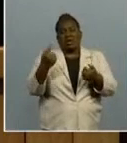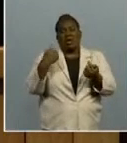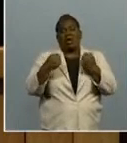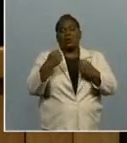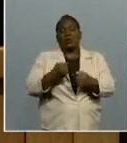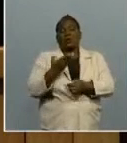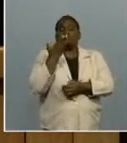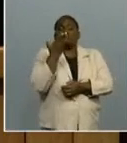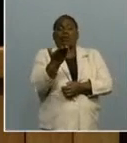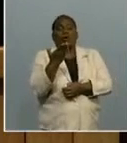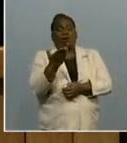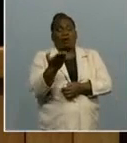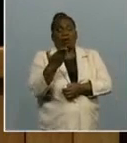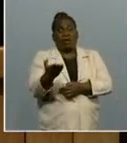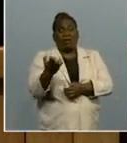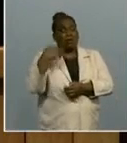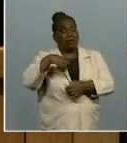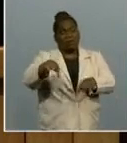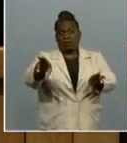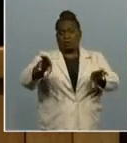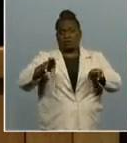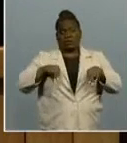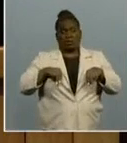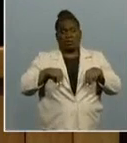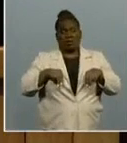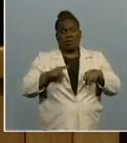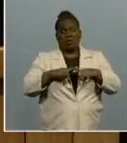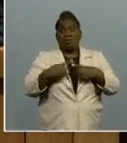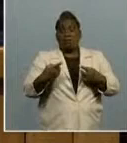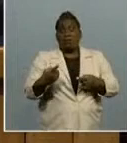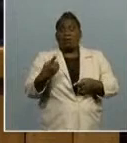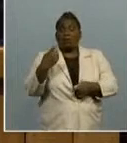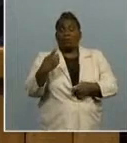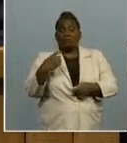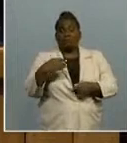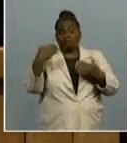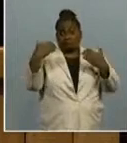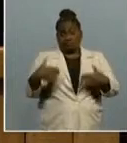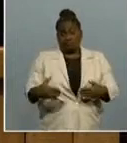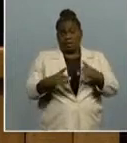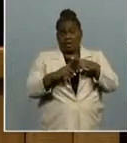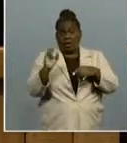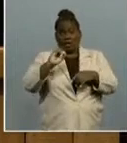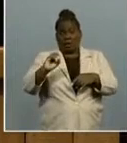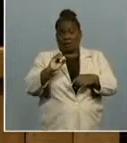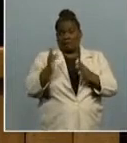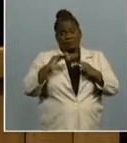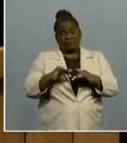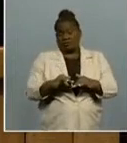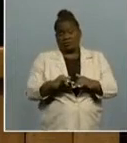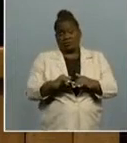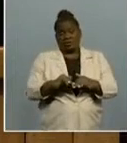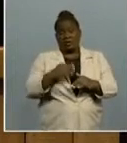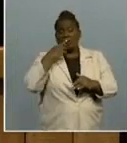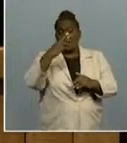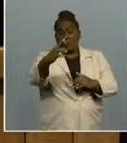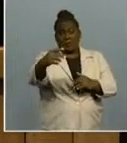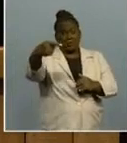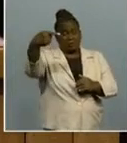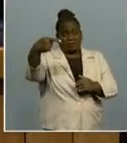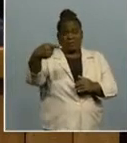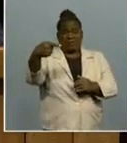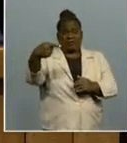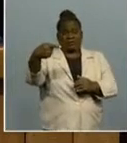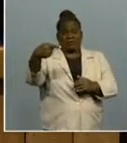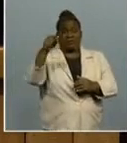reclamos que son inadmisibles porque se alejan de los principios de la calidad nuestra primera respuesta ha